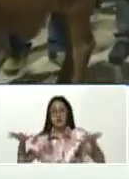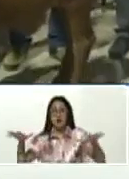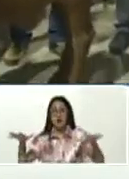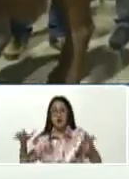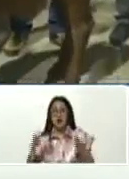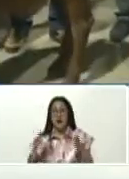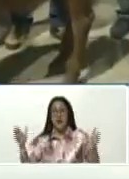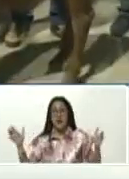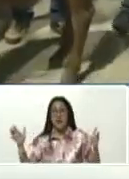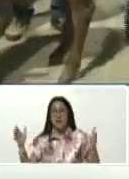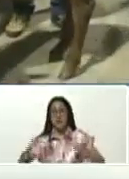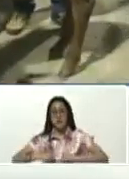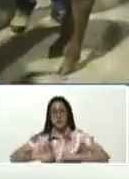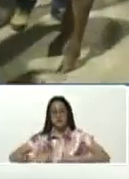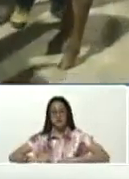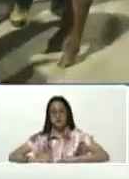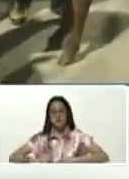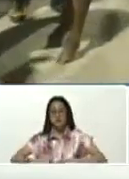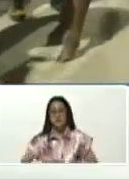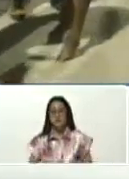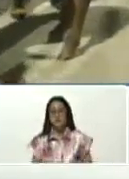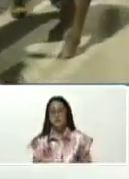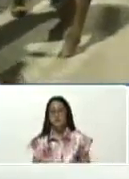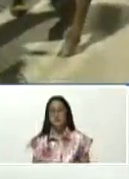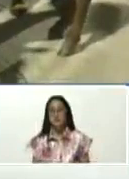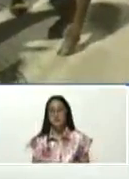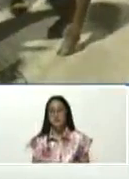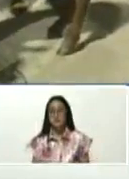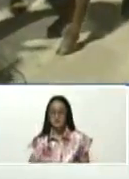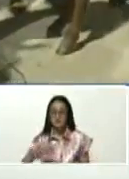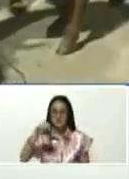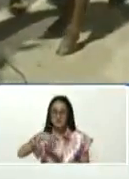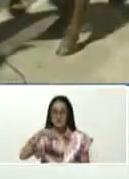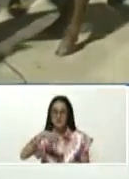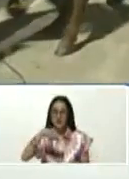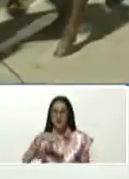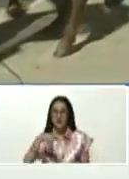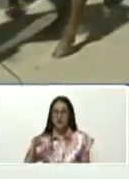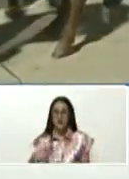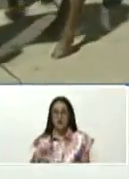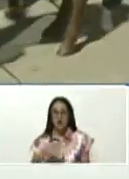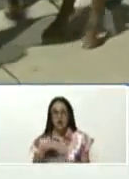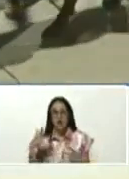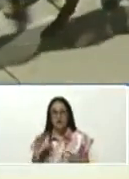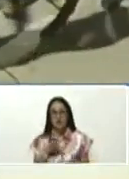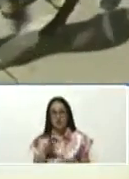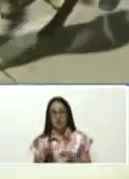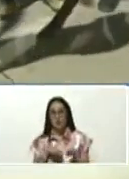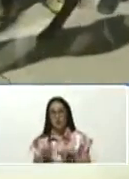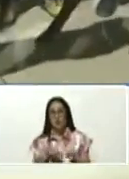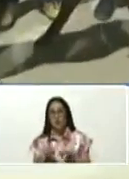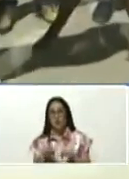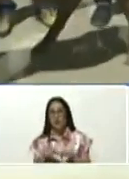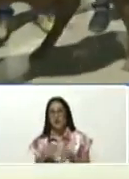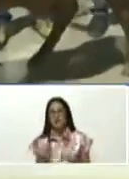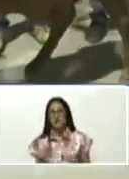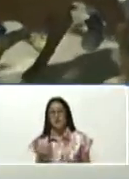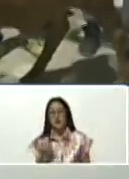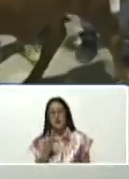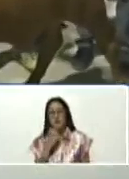de este hermosísimo ejemplar. Se está desarrollando aquí en Río Grande, en el estado Cojedes. Pero además de